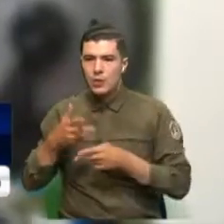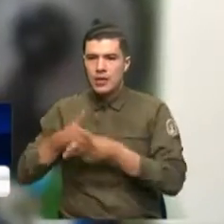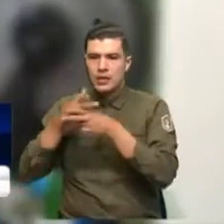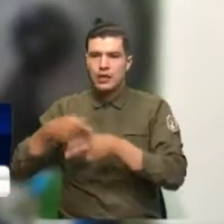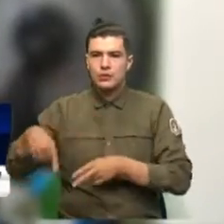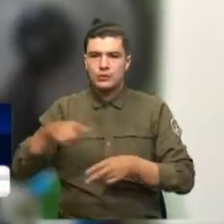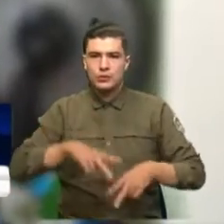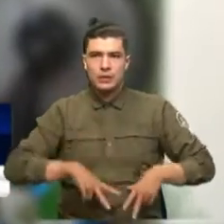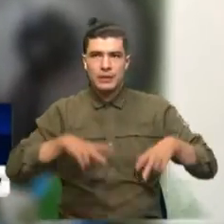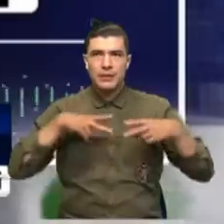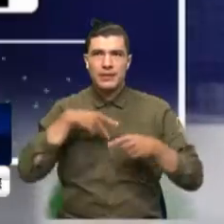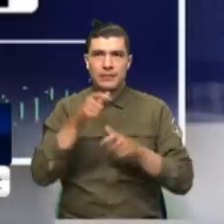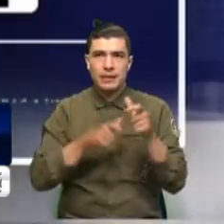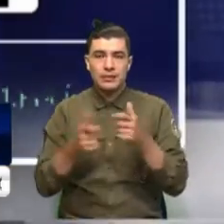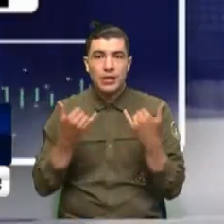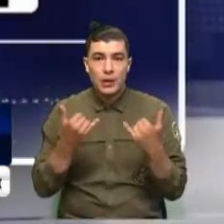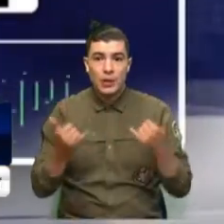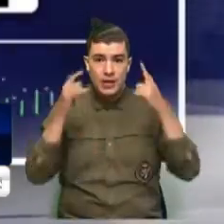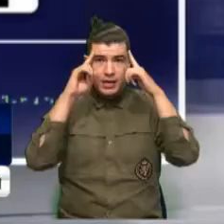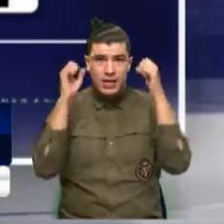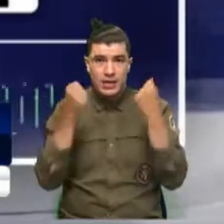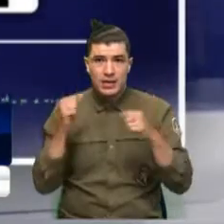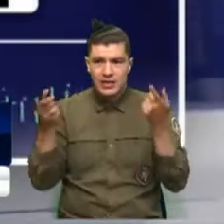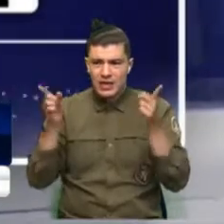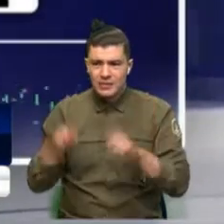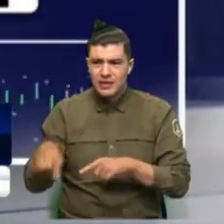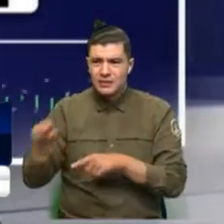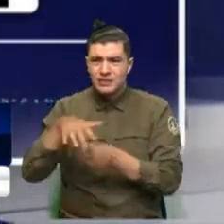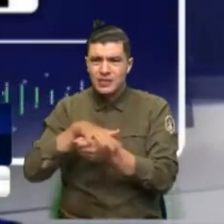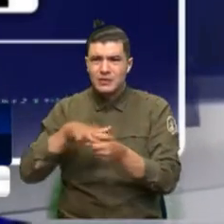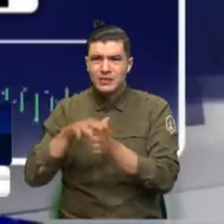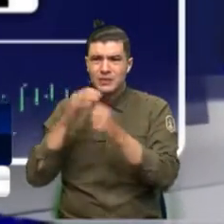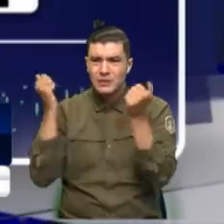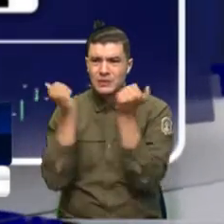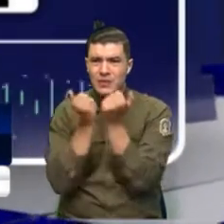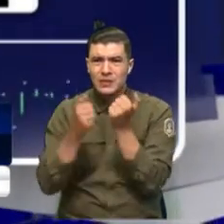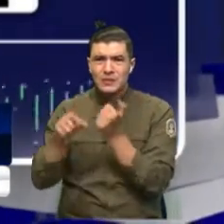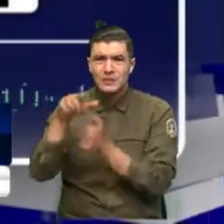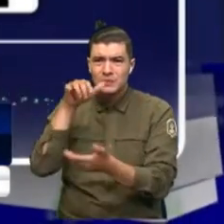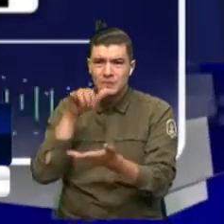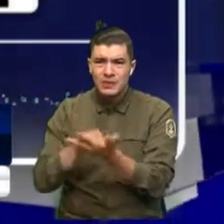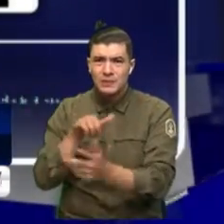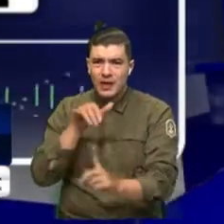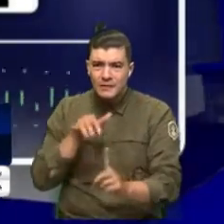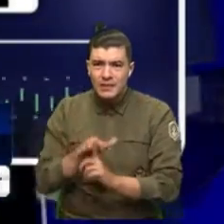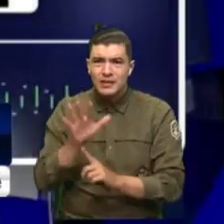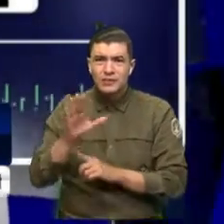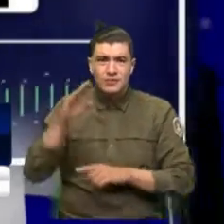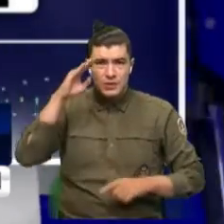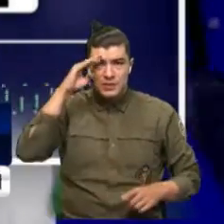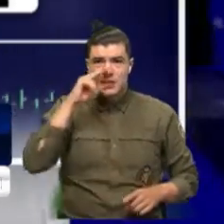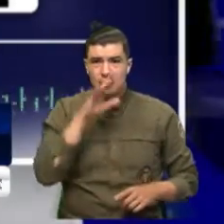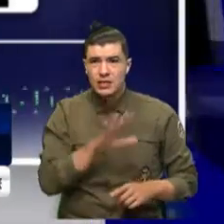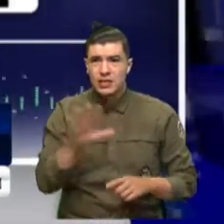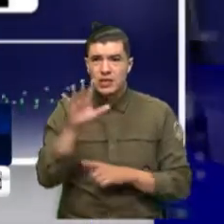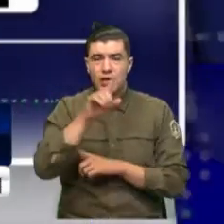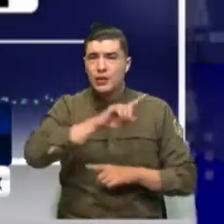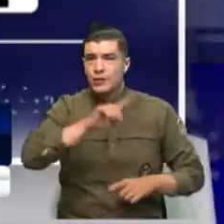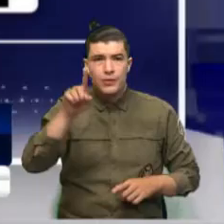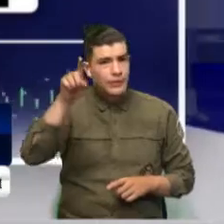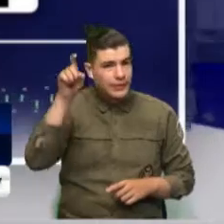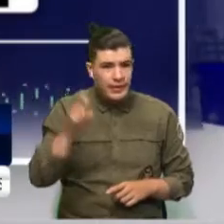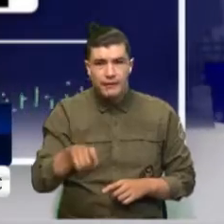son preocupantes. Estamos muy preocupados también por el hacinamiento que existen en los diferentes puestos de policía. No deben haber